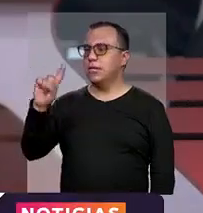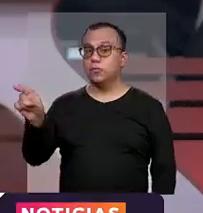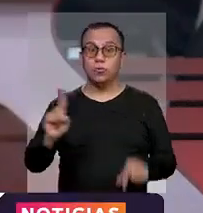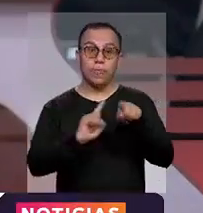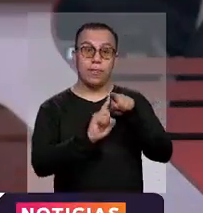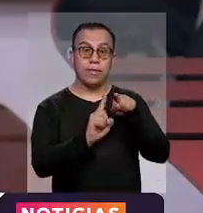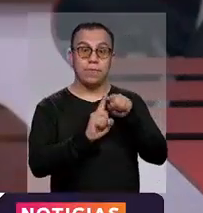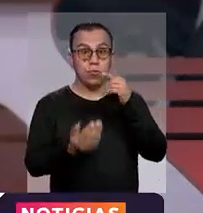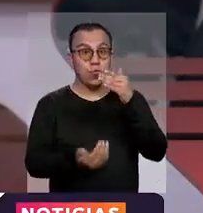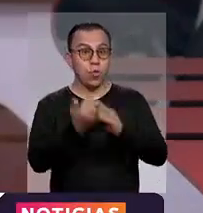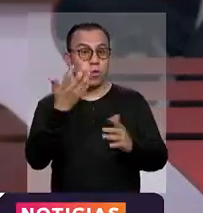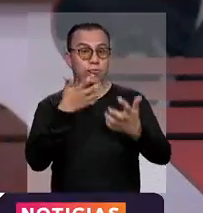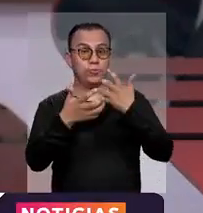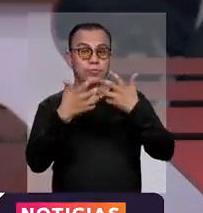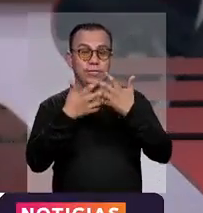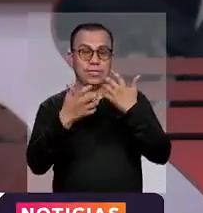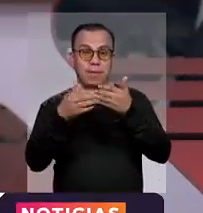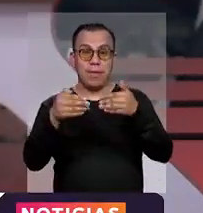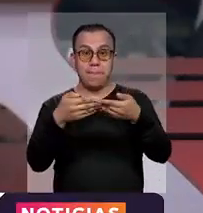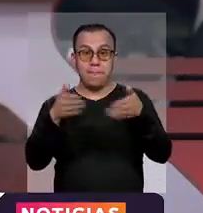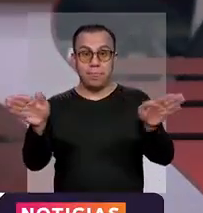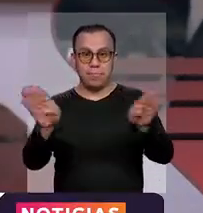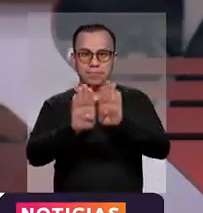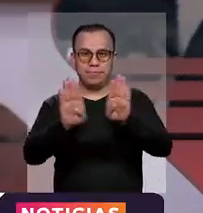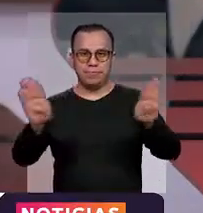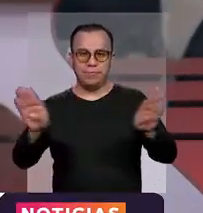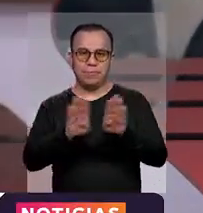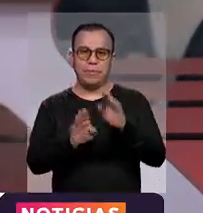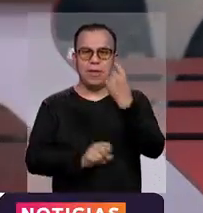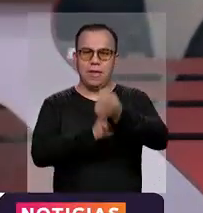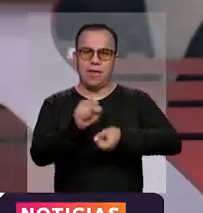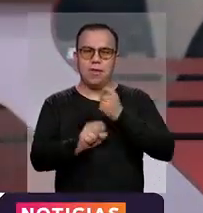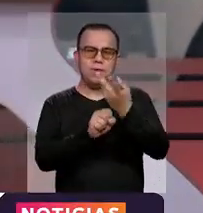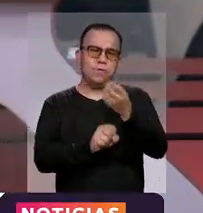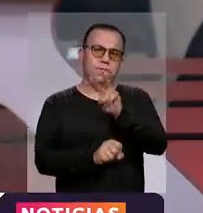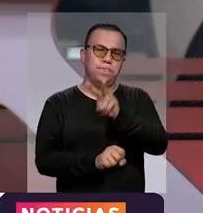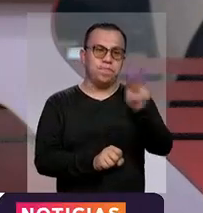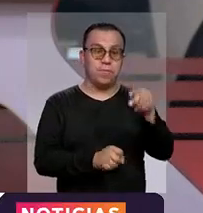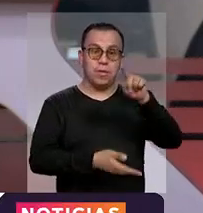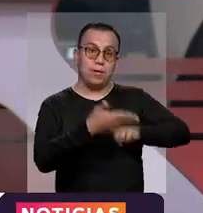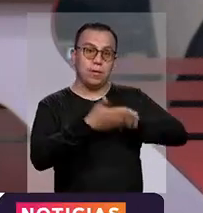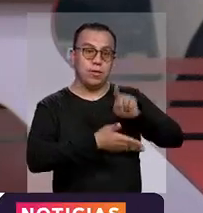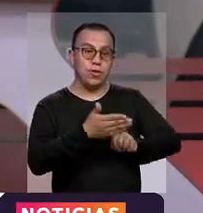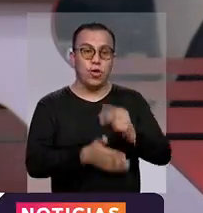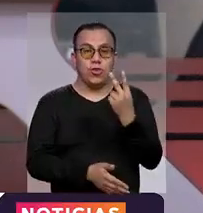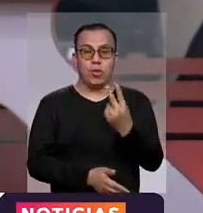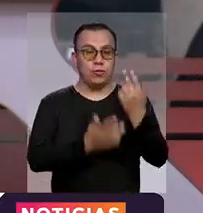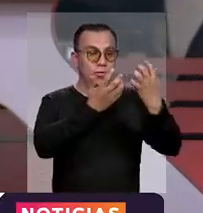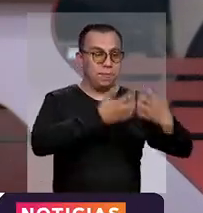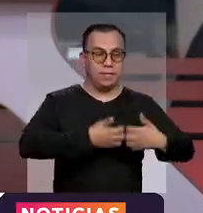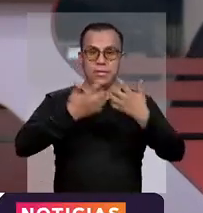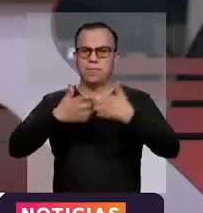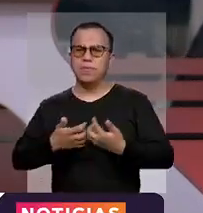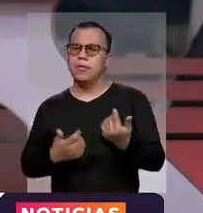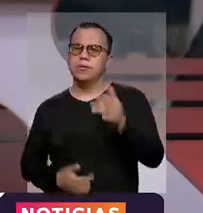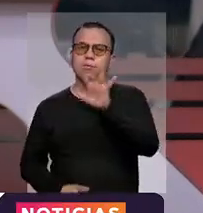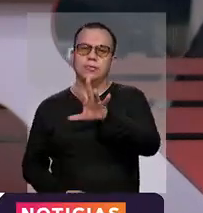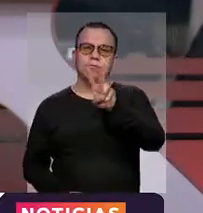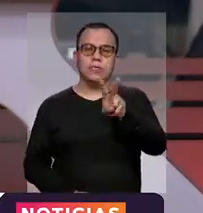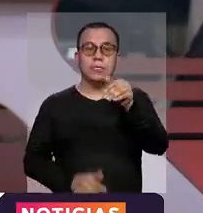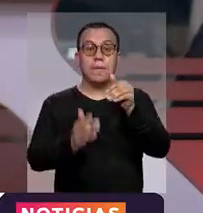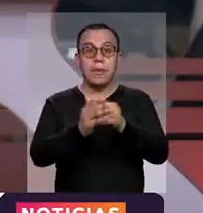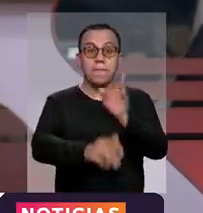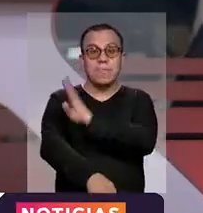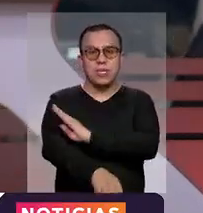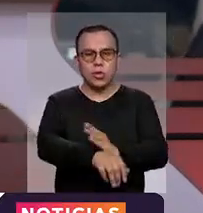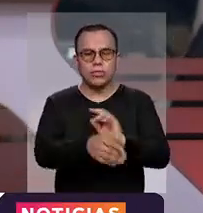Milenio contará con un nuevo sistema de puertas a partir de 2022. El contrato fue entregado a dos empresas y tendrá un costo de 52 mil